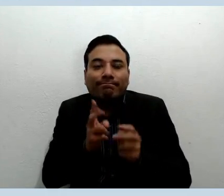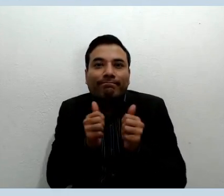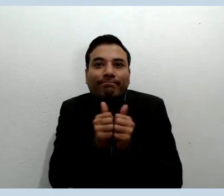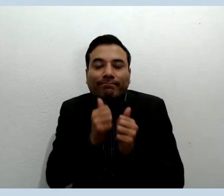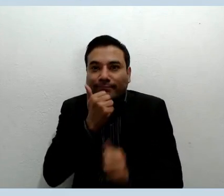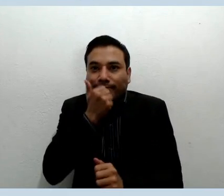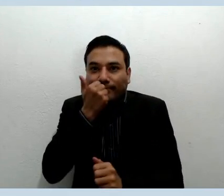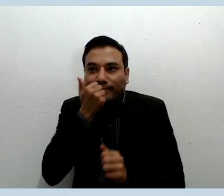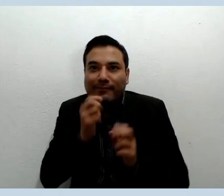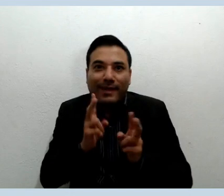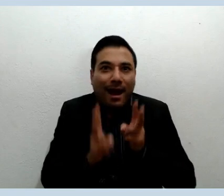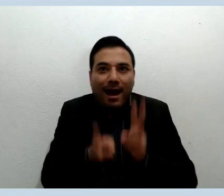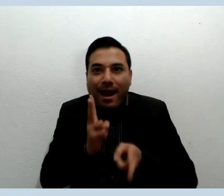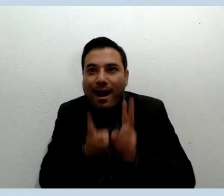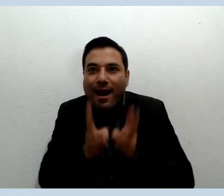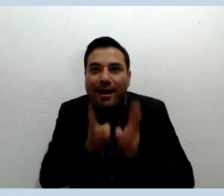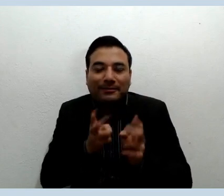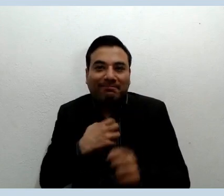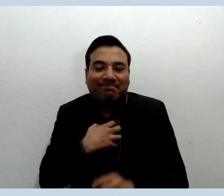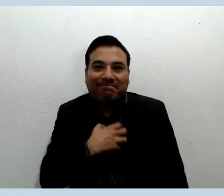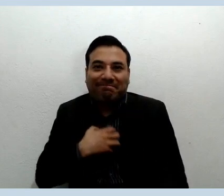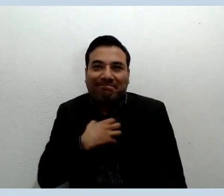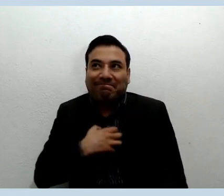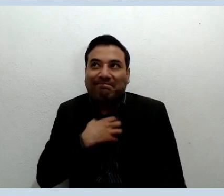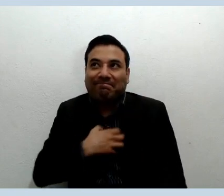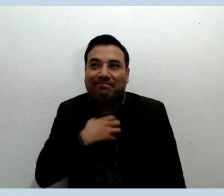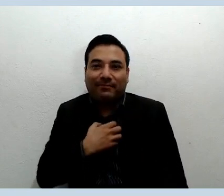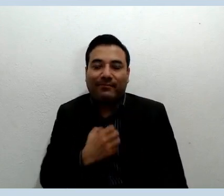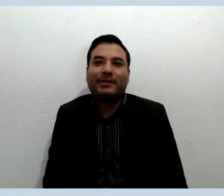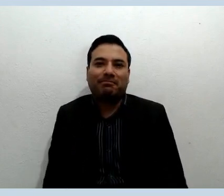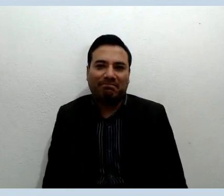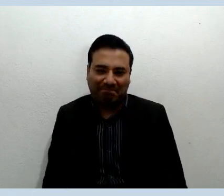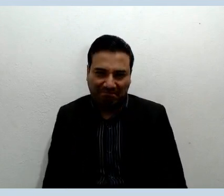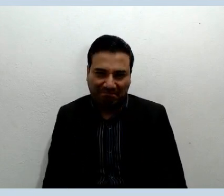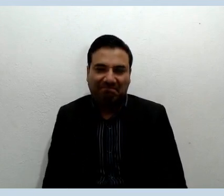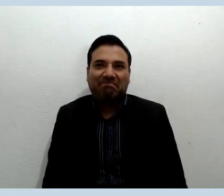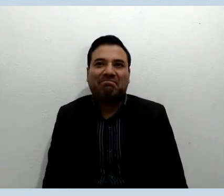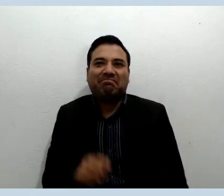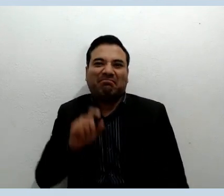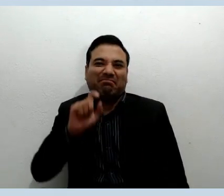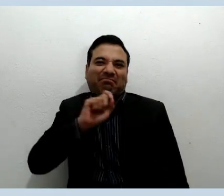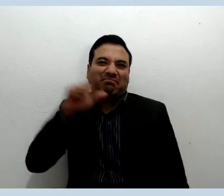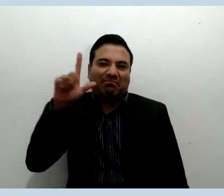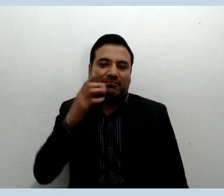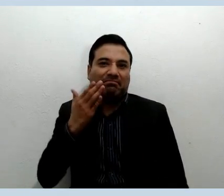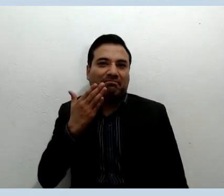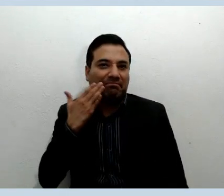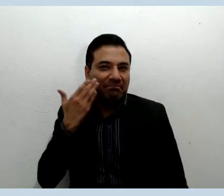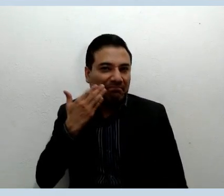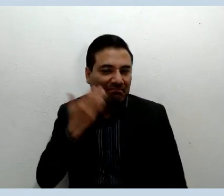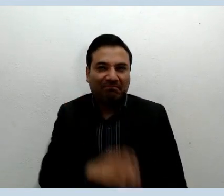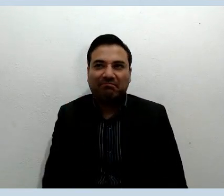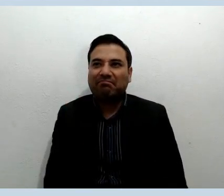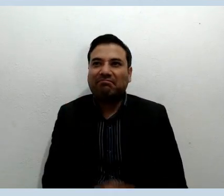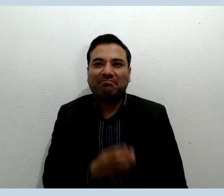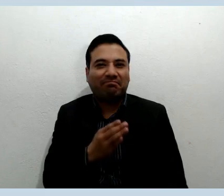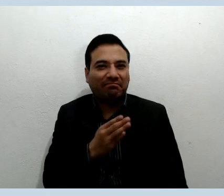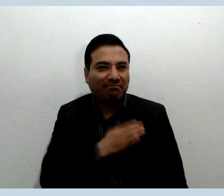estudiantes Y eso la generosidad la diversidad la resistencia